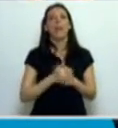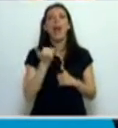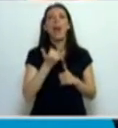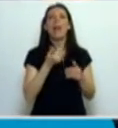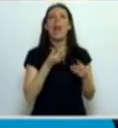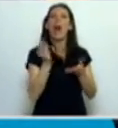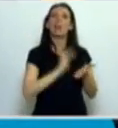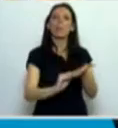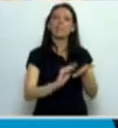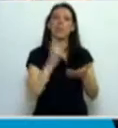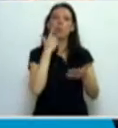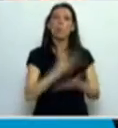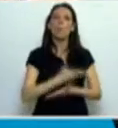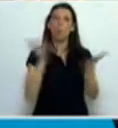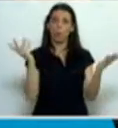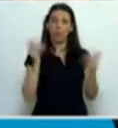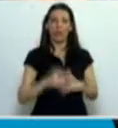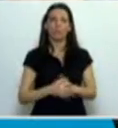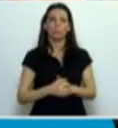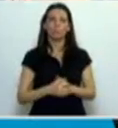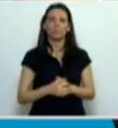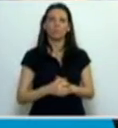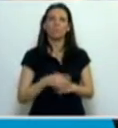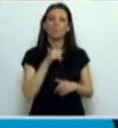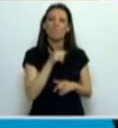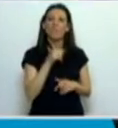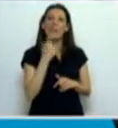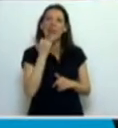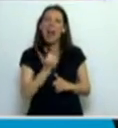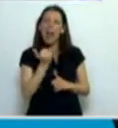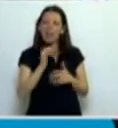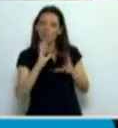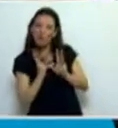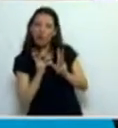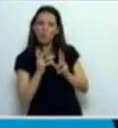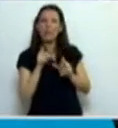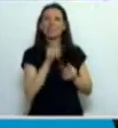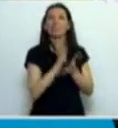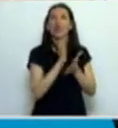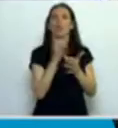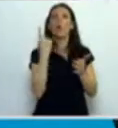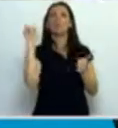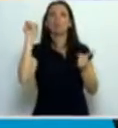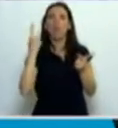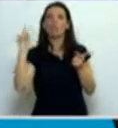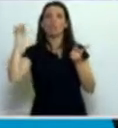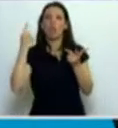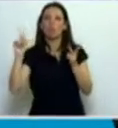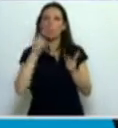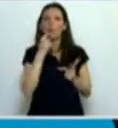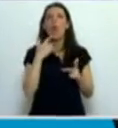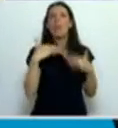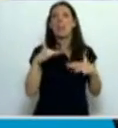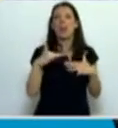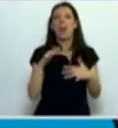administración pública que echa mano de mecanismos ideados para excepciones, para situaciones de emergencia y no